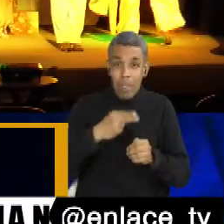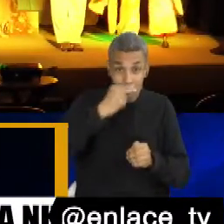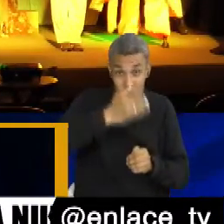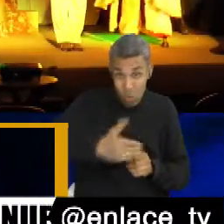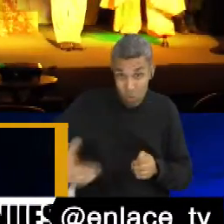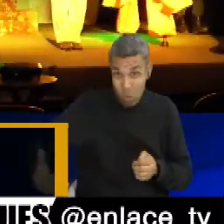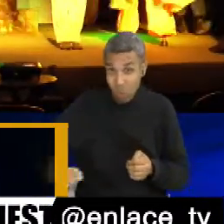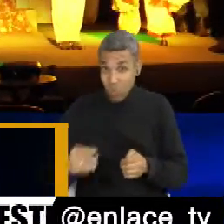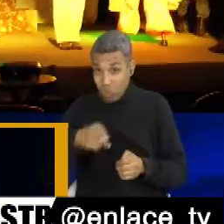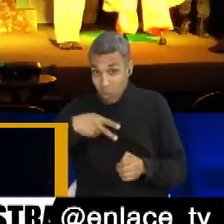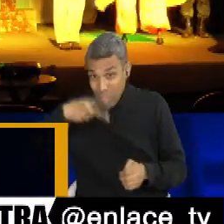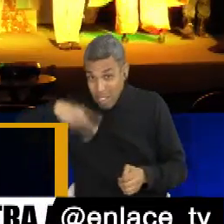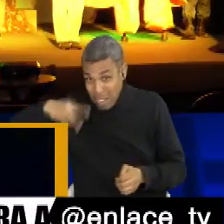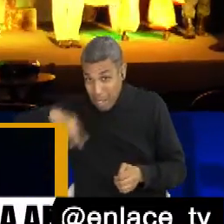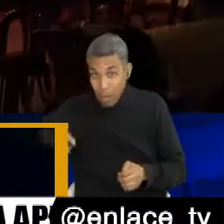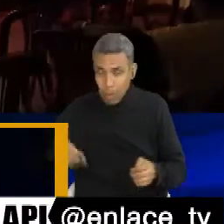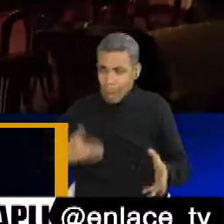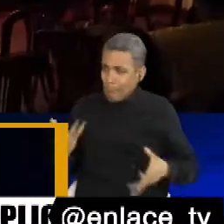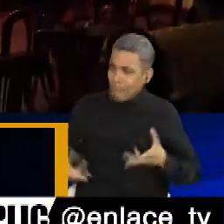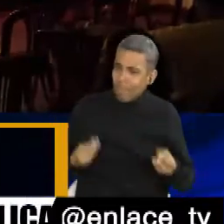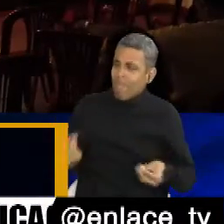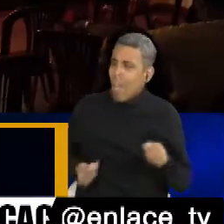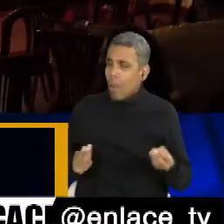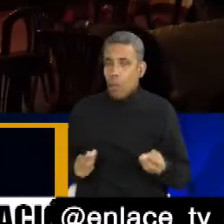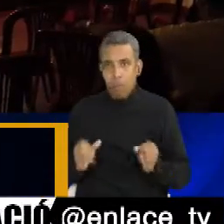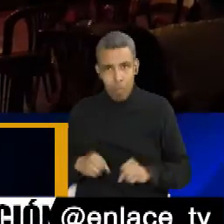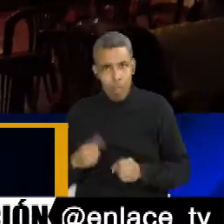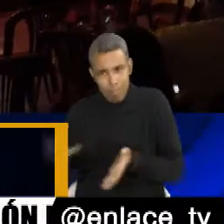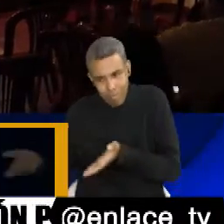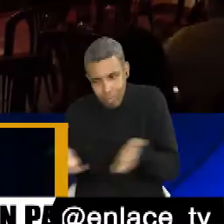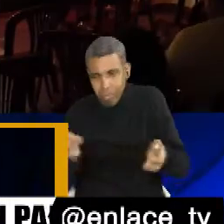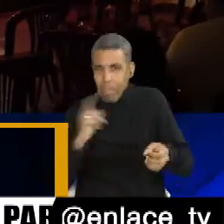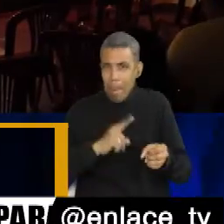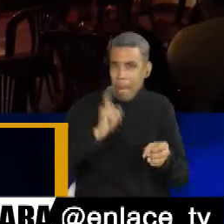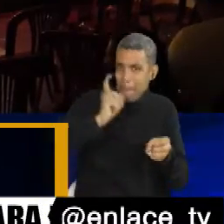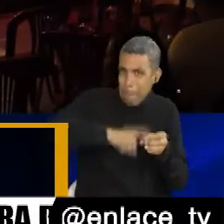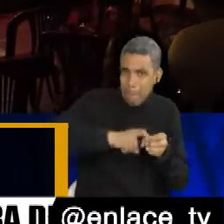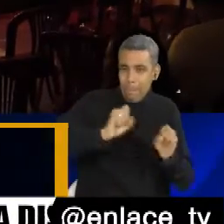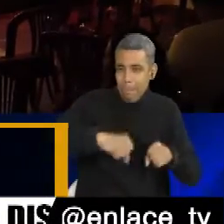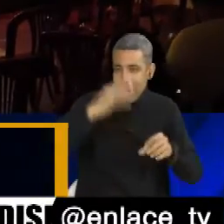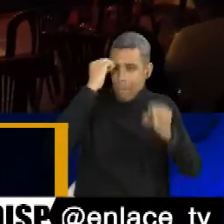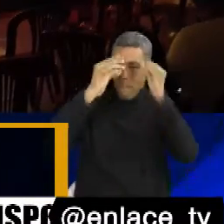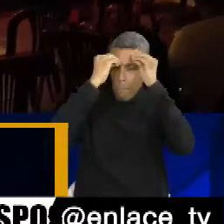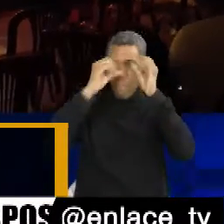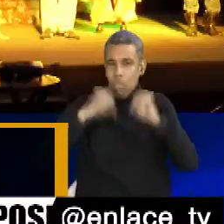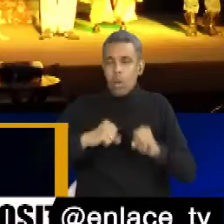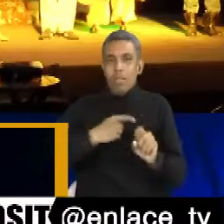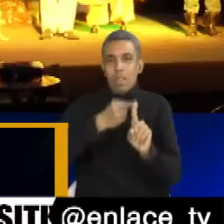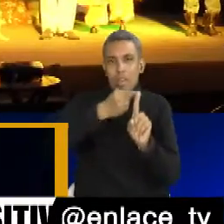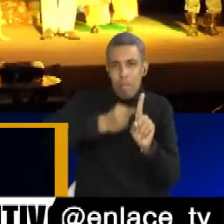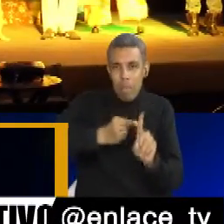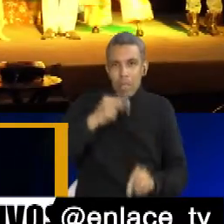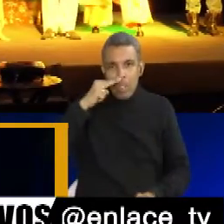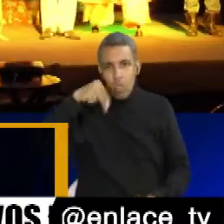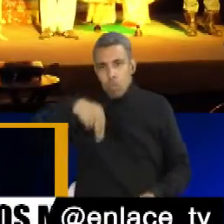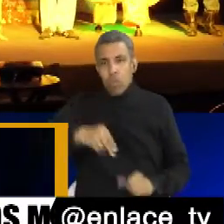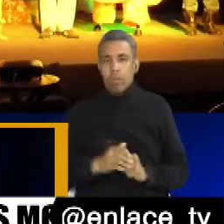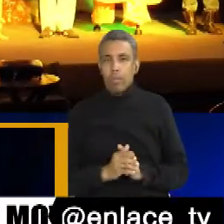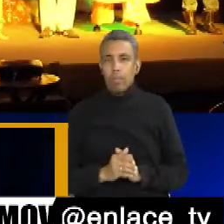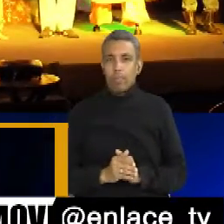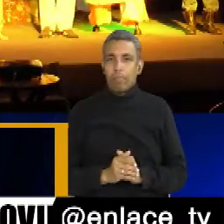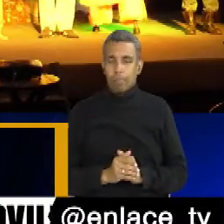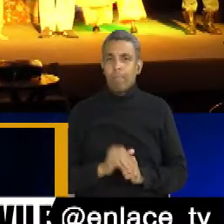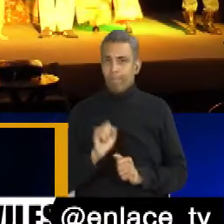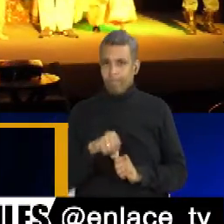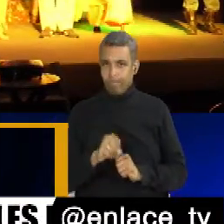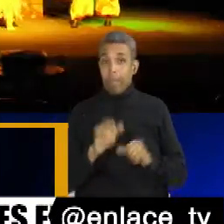están, que no saben qué hacer con sus chicos, los pueden llevar a las tablas al taller de vacaciones. Esto para vacaciones creativas. ¿Qué viene para el segundo semestre de la